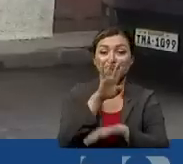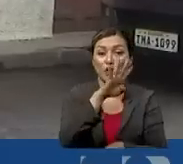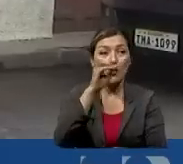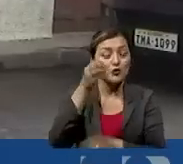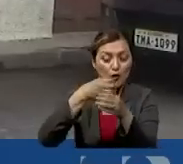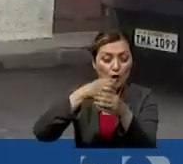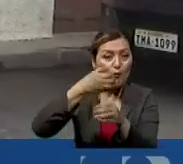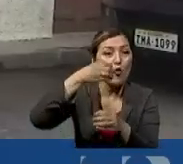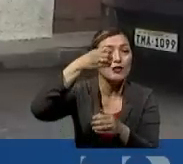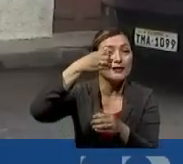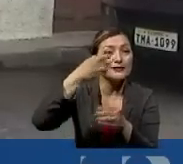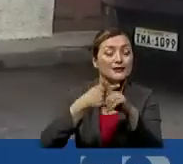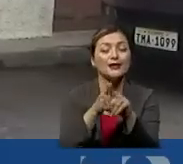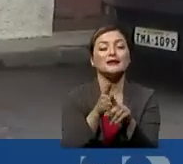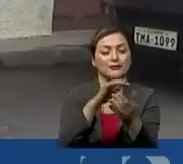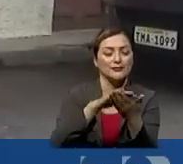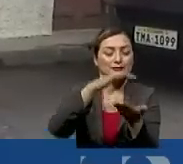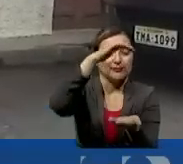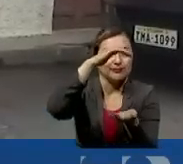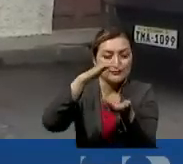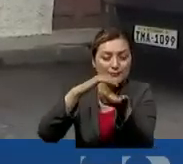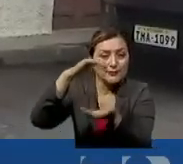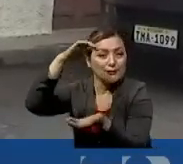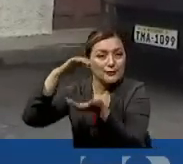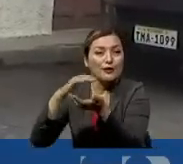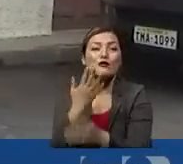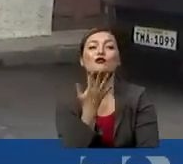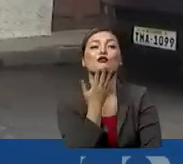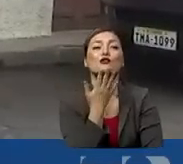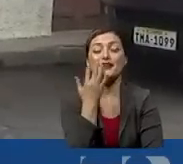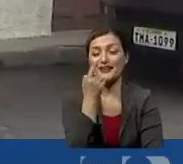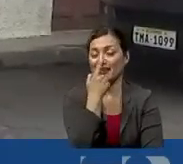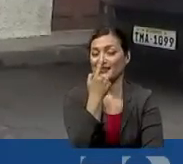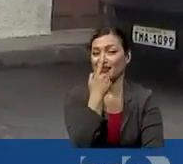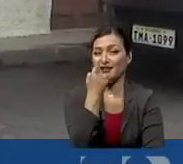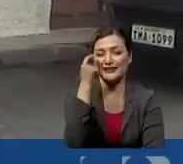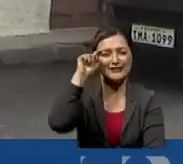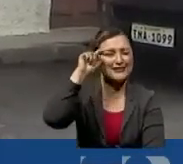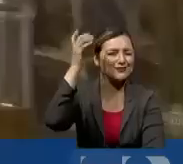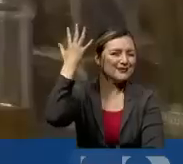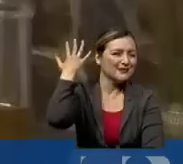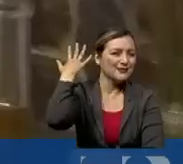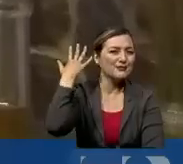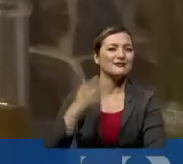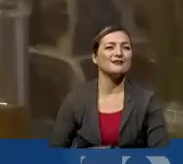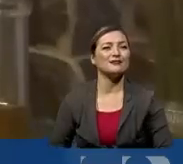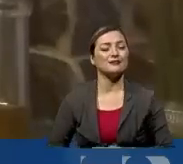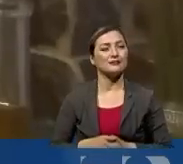diferentes tamaños y colores. El sitio es atractivo y lleno de nostalgia. Veamos más en la siguiente nota.